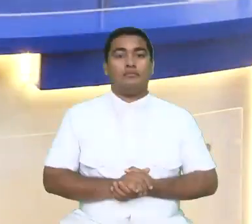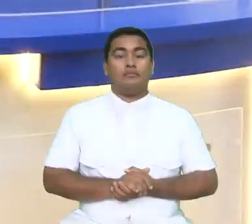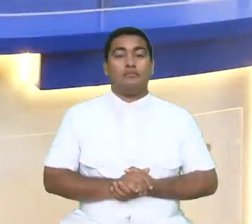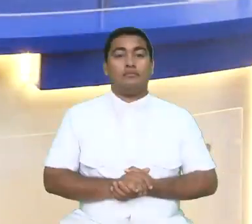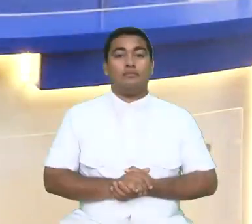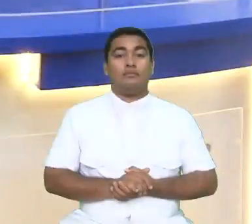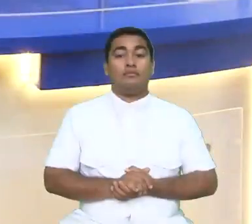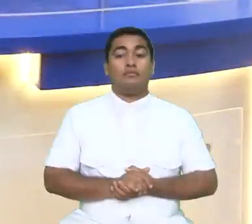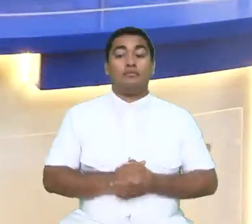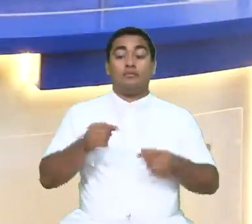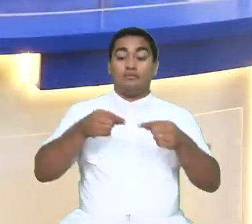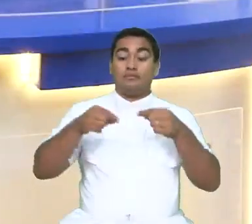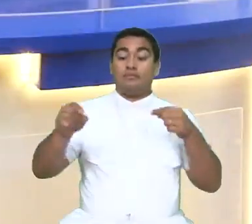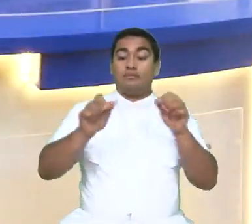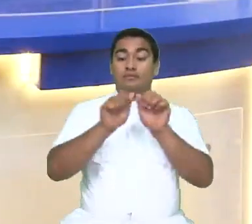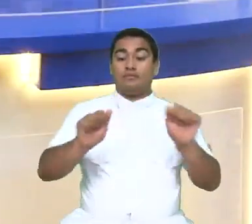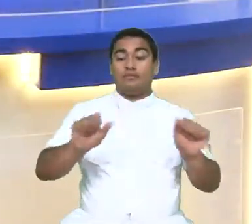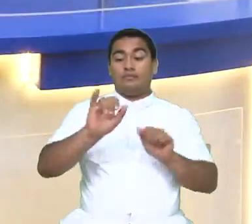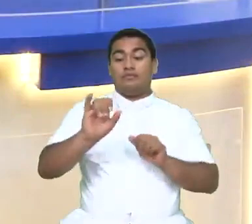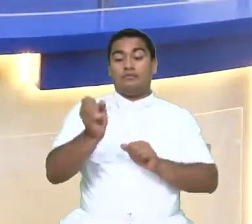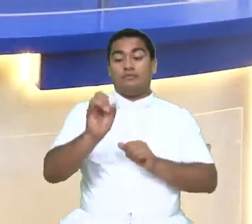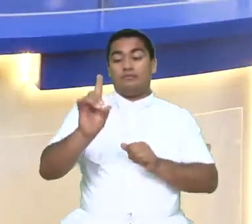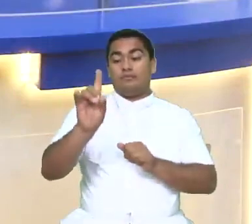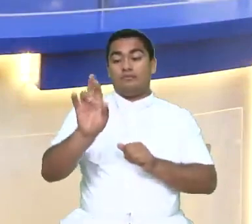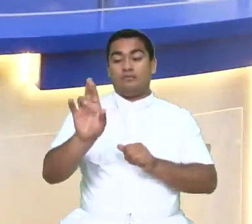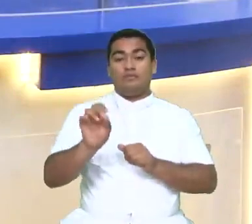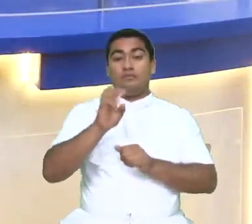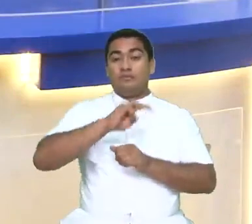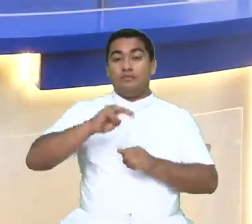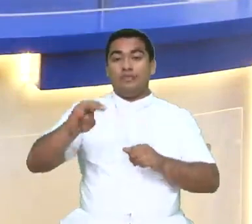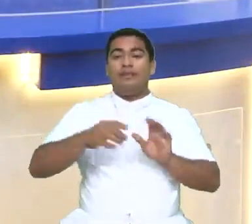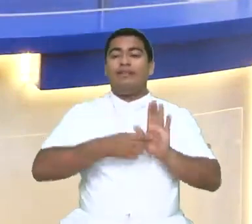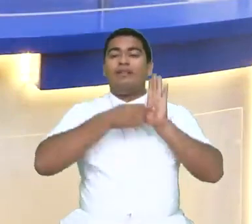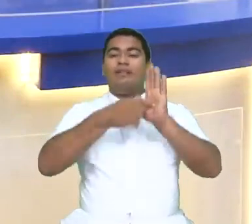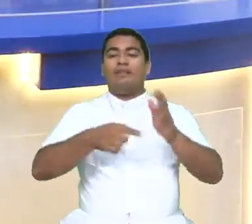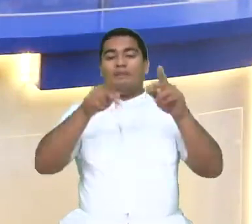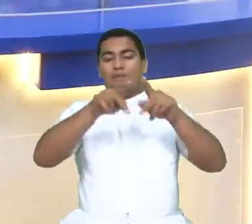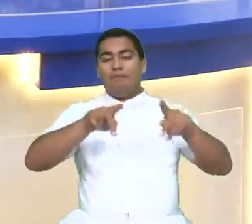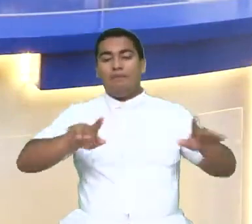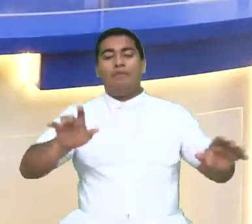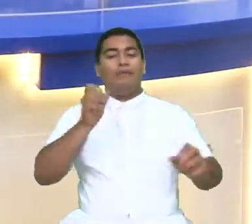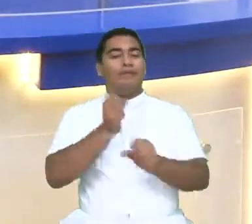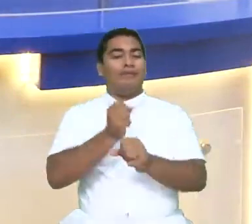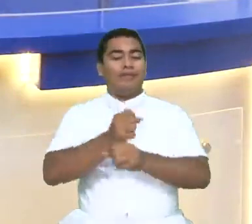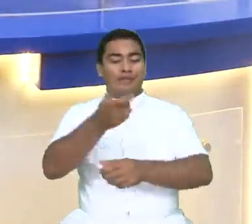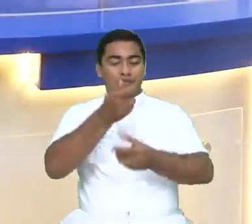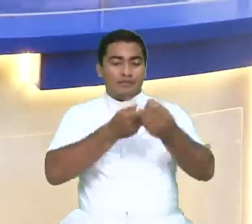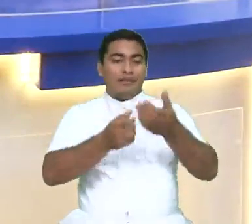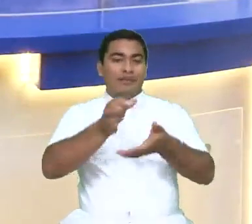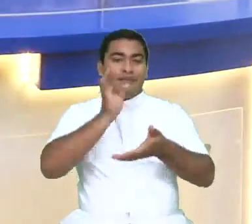En San Isidro, Matagalpa, se realizó la presentación del Plan Nacional para el Desarrollo de la Caficultura